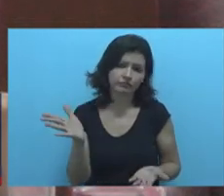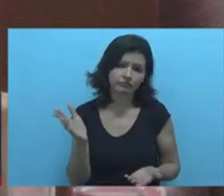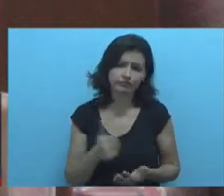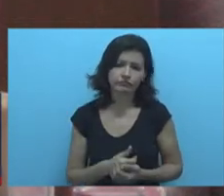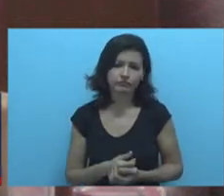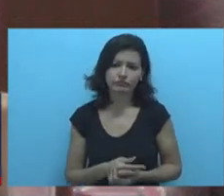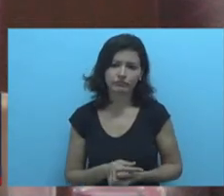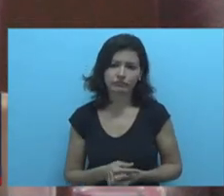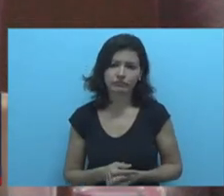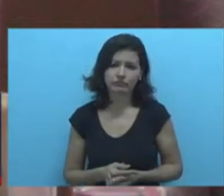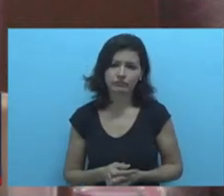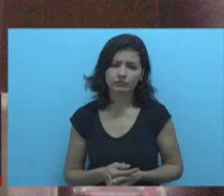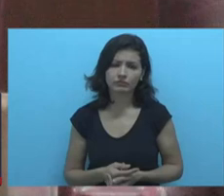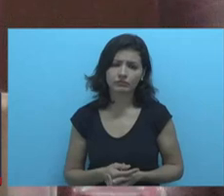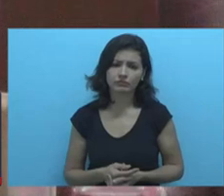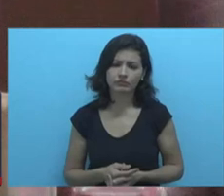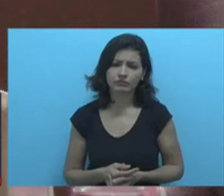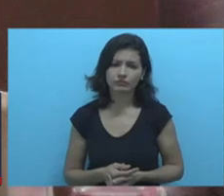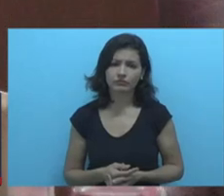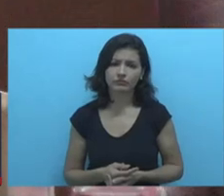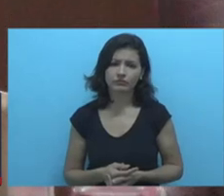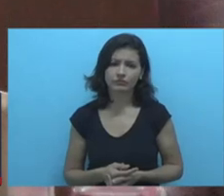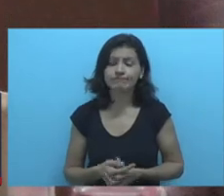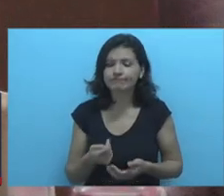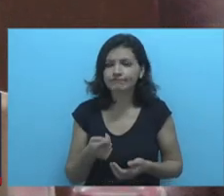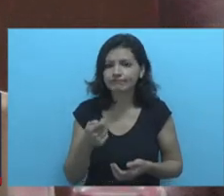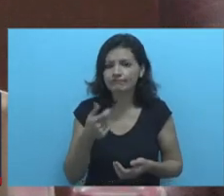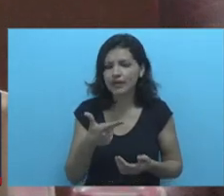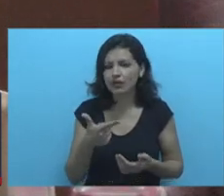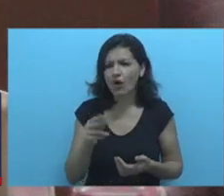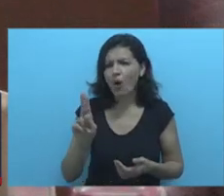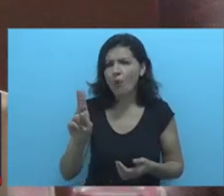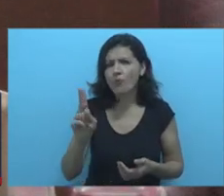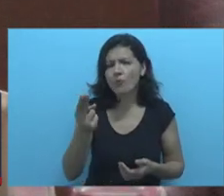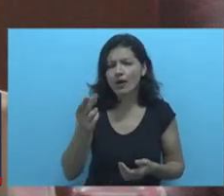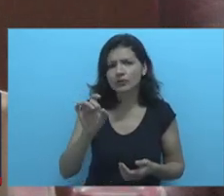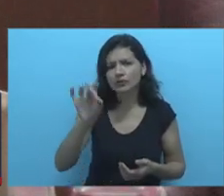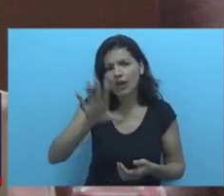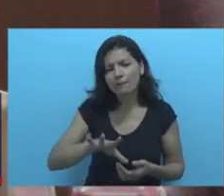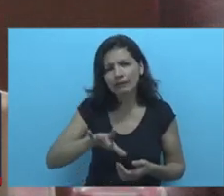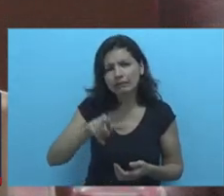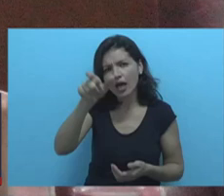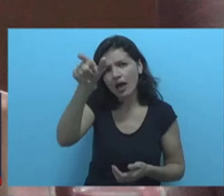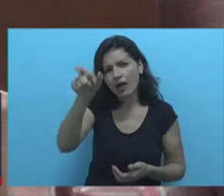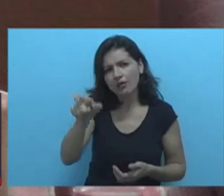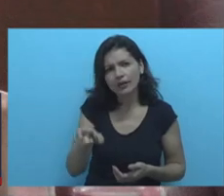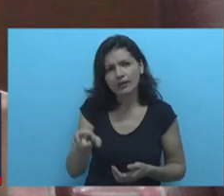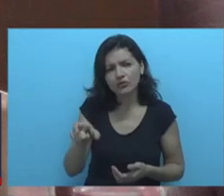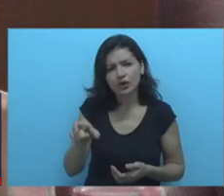otro. Pero también es cierto que solo muere quien es olvidado. Y creo que a